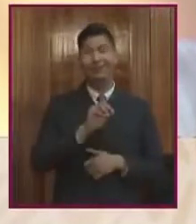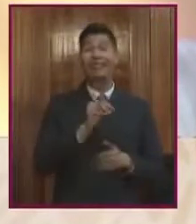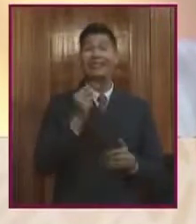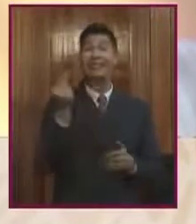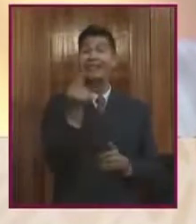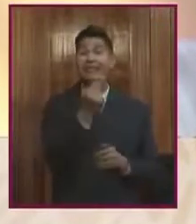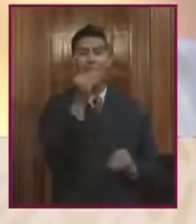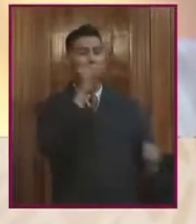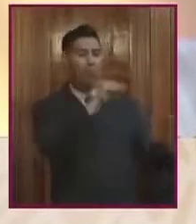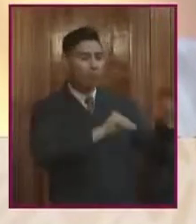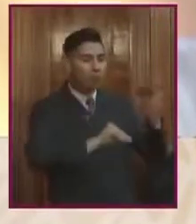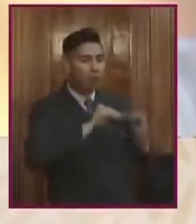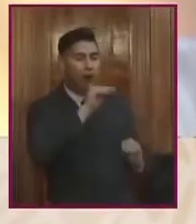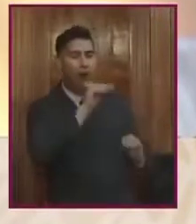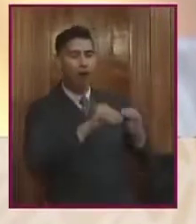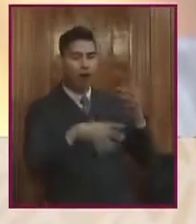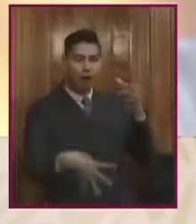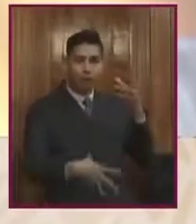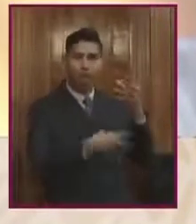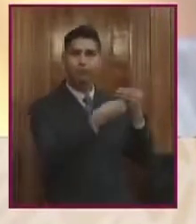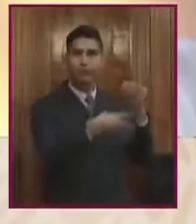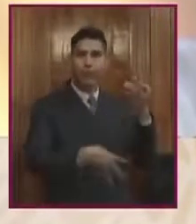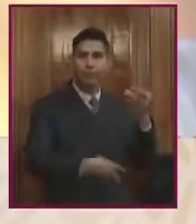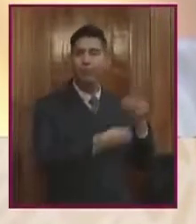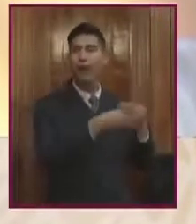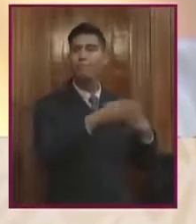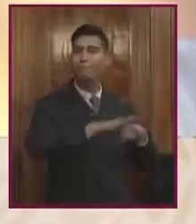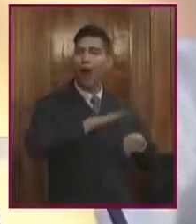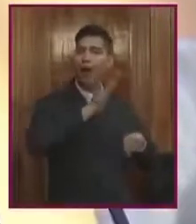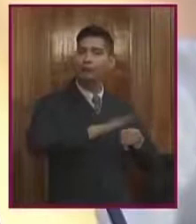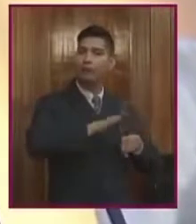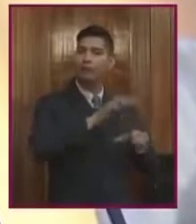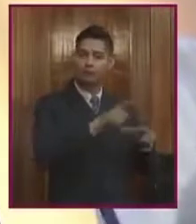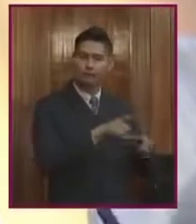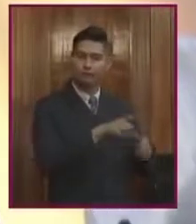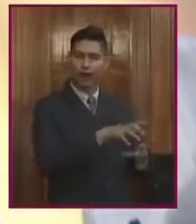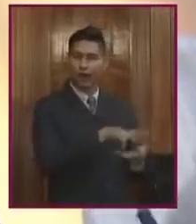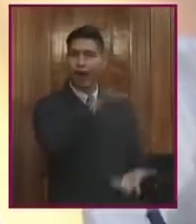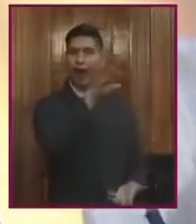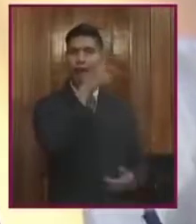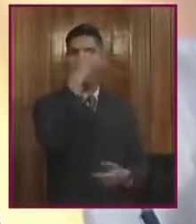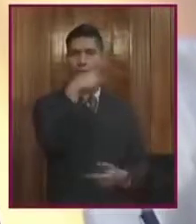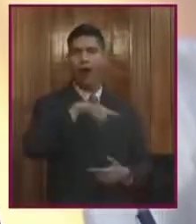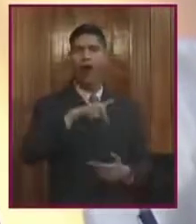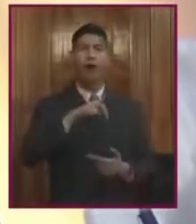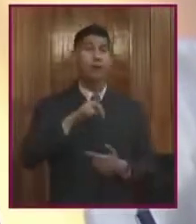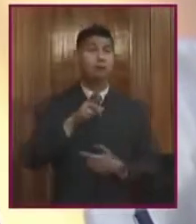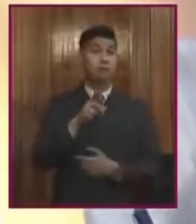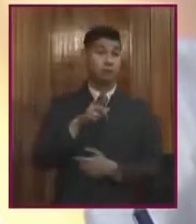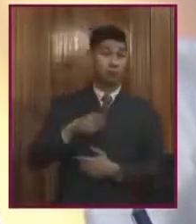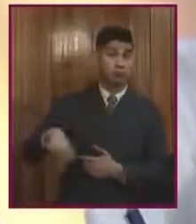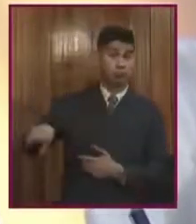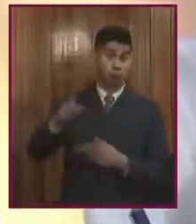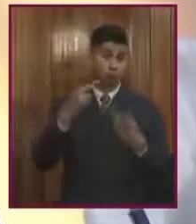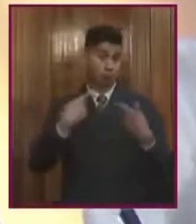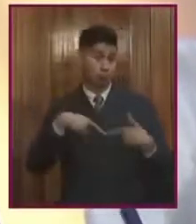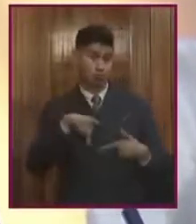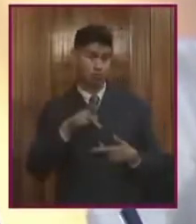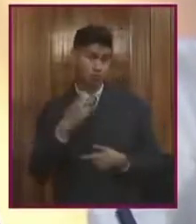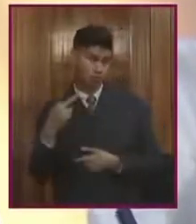documento para ser enriquecido por las propuestas que la realidad educativa, que